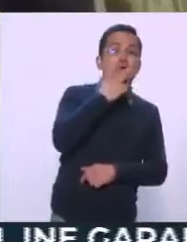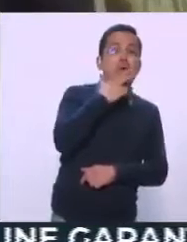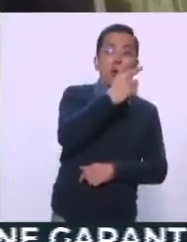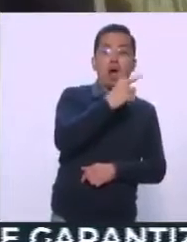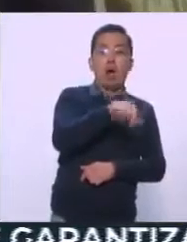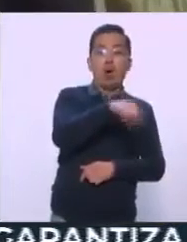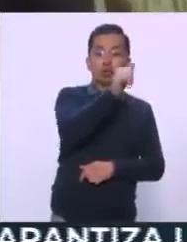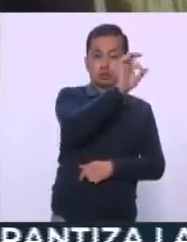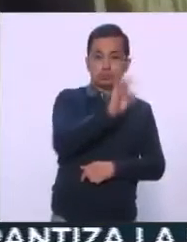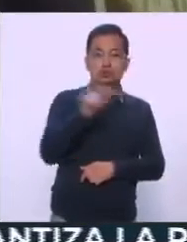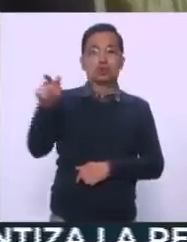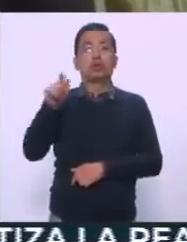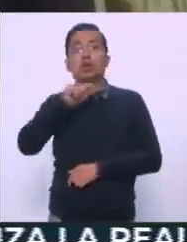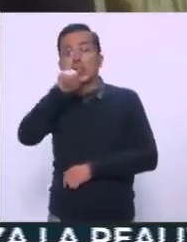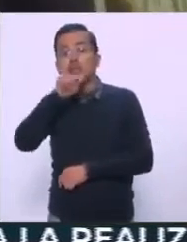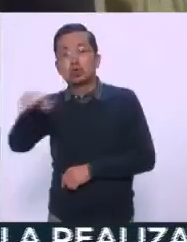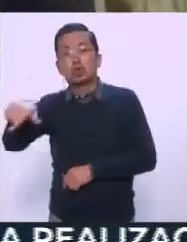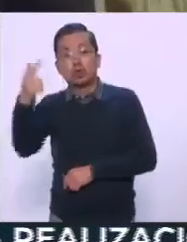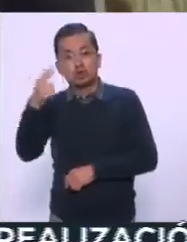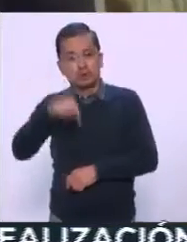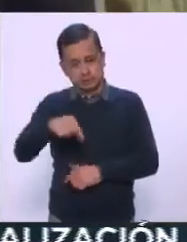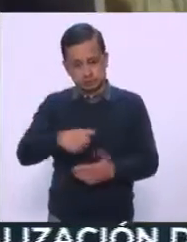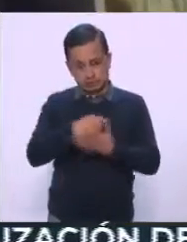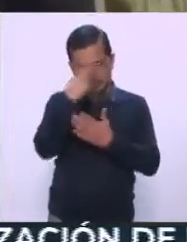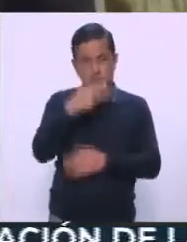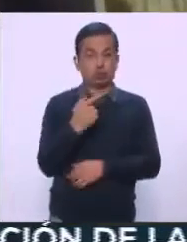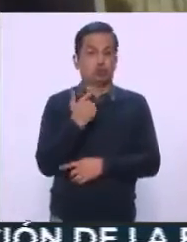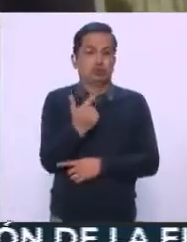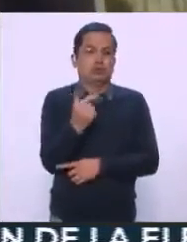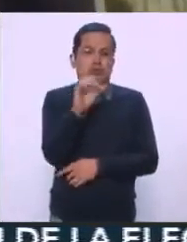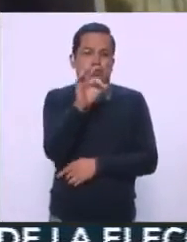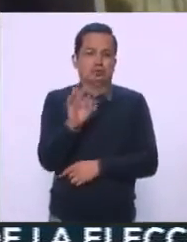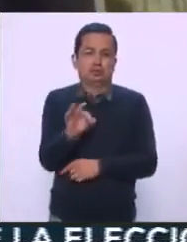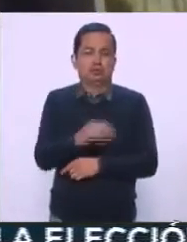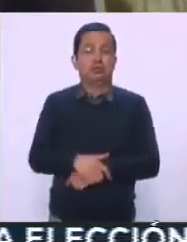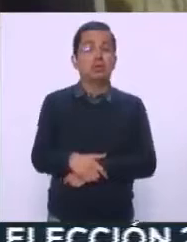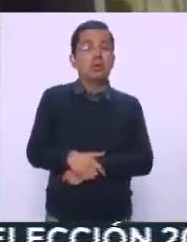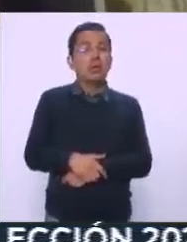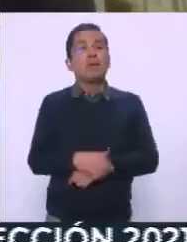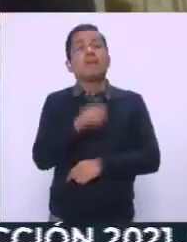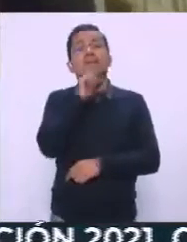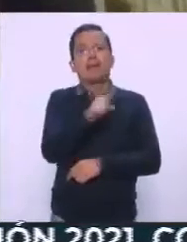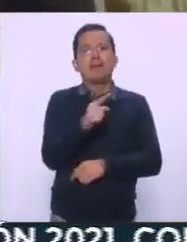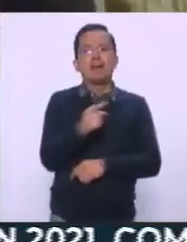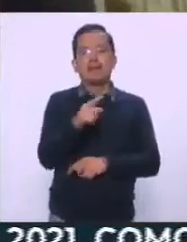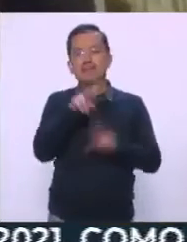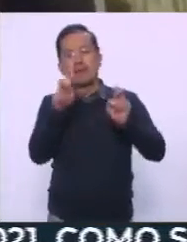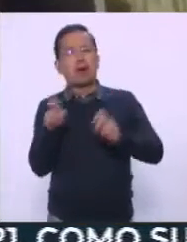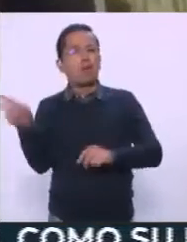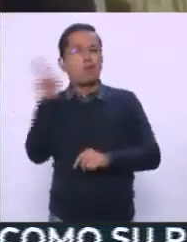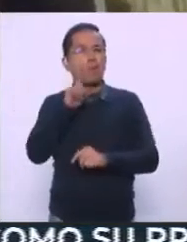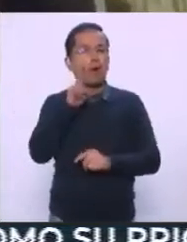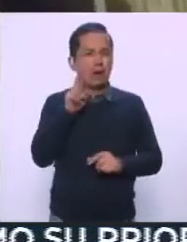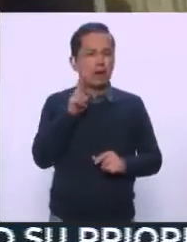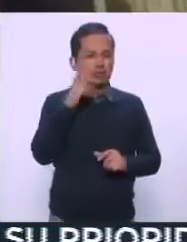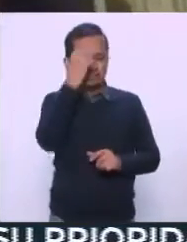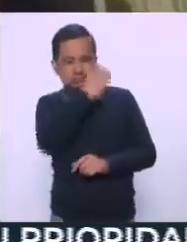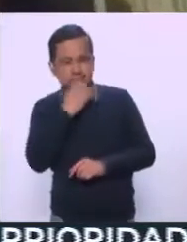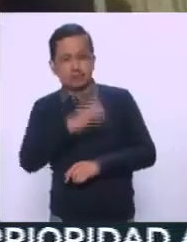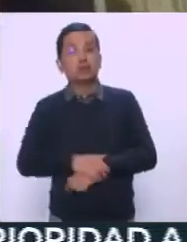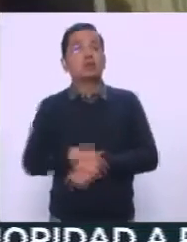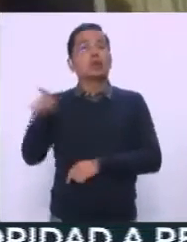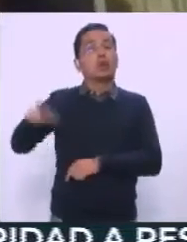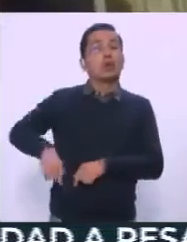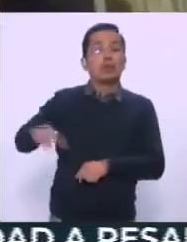Jalisco es desde el 12%. El famoso tema de las pruebas, ¿no? Que también el gobernador de Jalisco le da por alardear mucho de eso. Pues